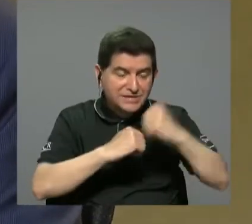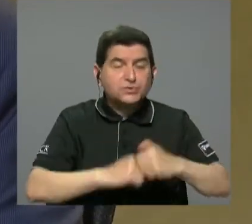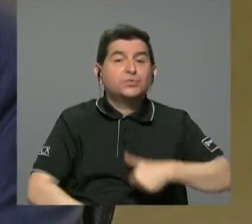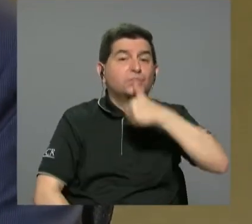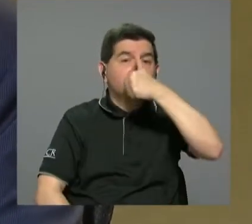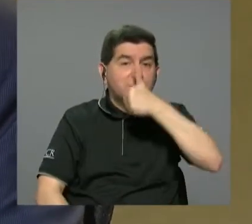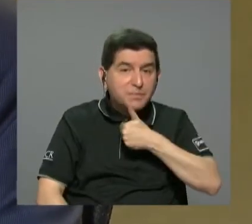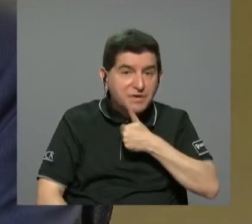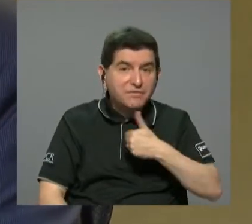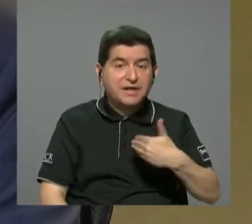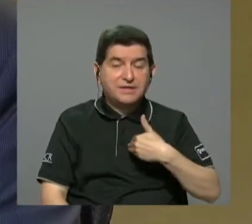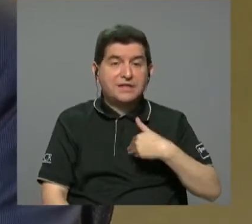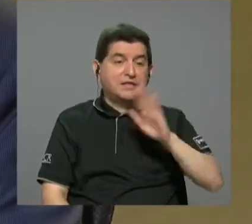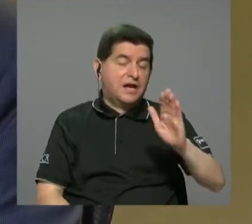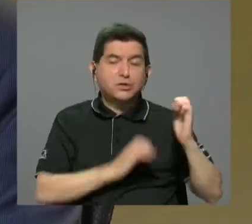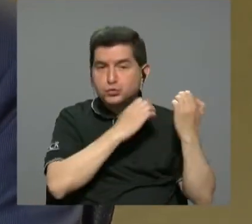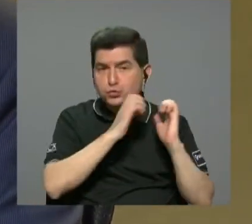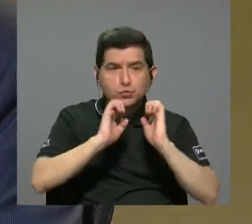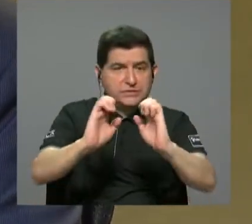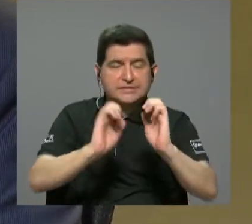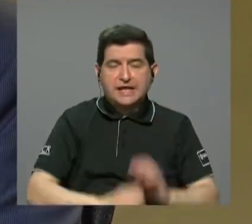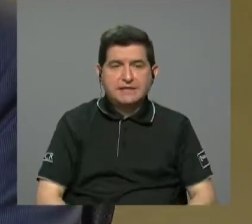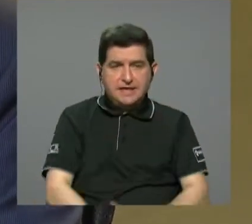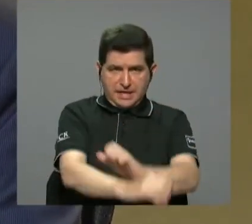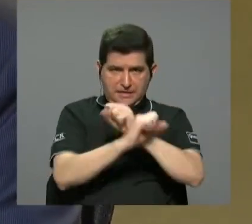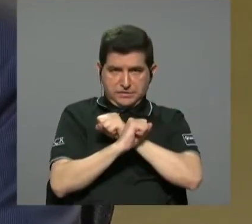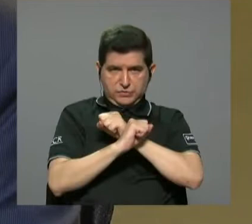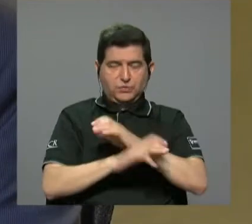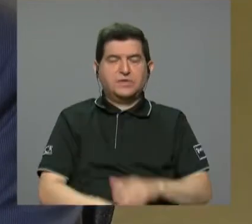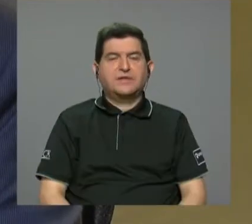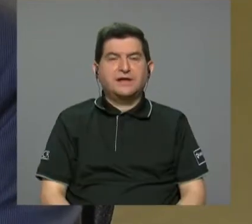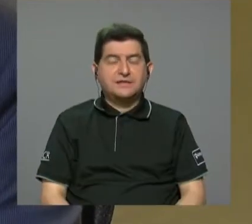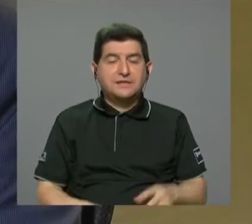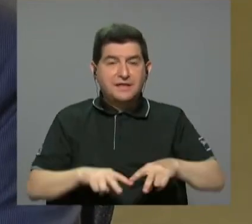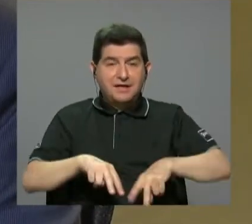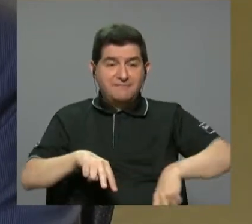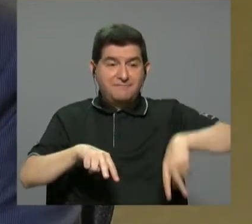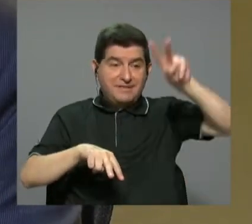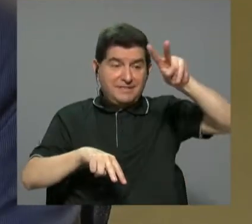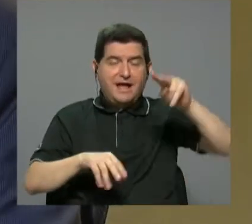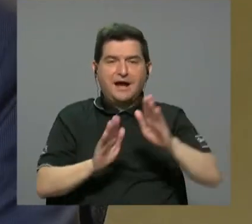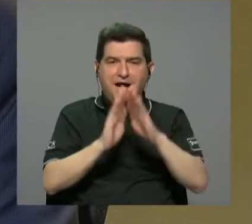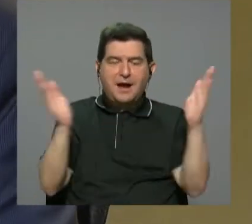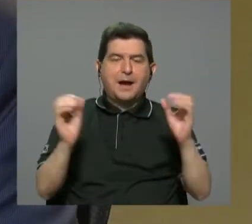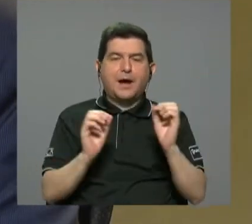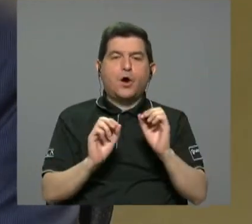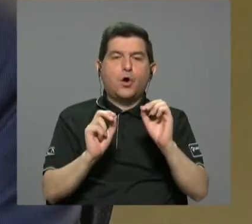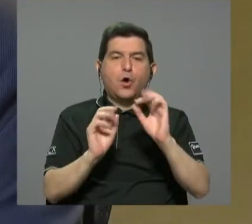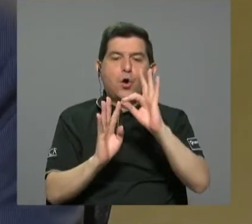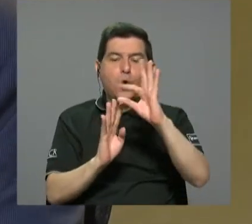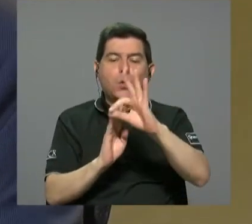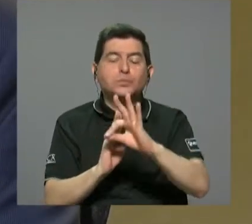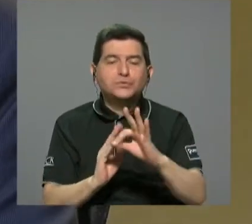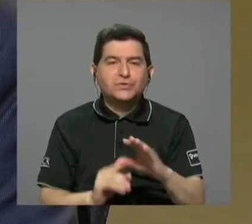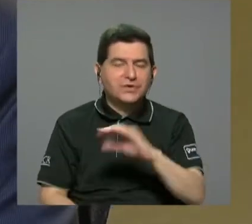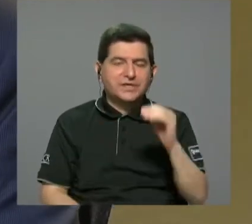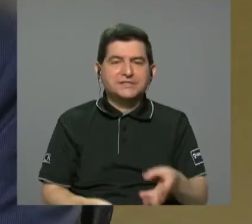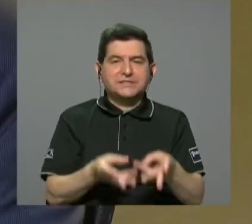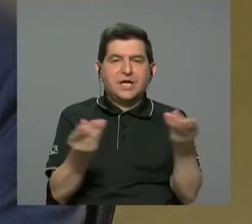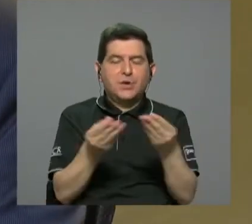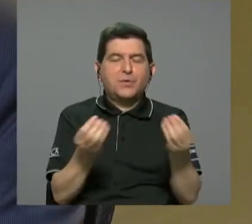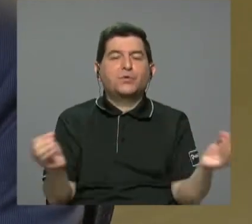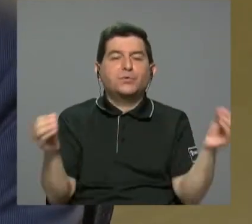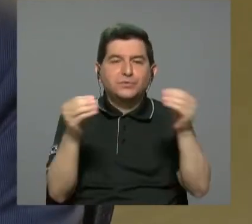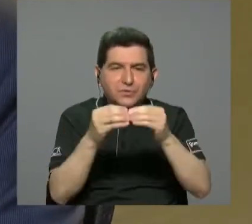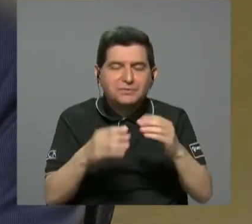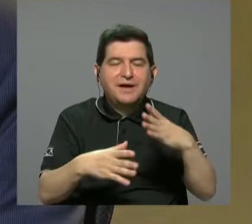privada tendrá sus estrategias de aseguramiento. La ventaja de la apertura es que hay más opciones y hay más productos en el mercado